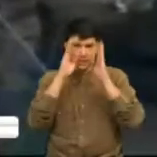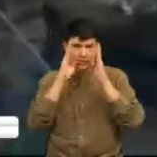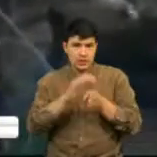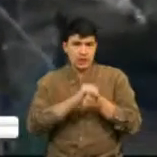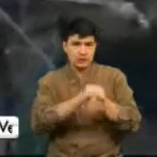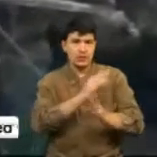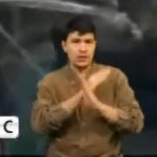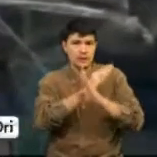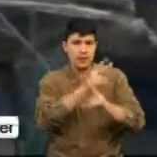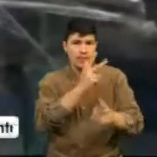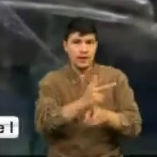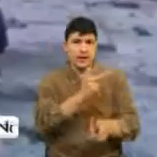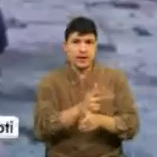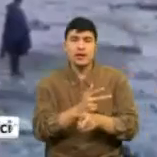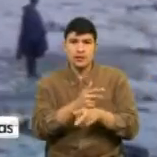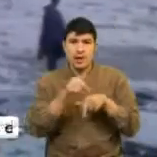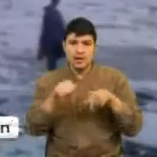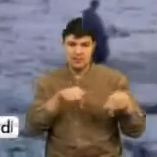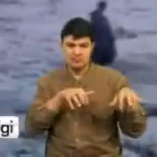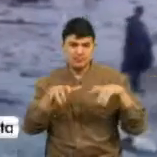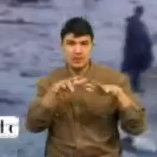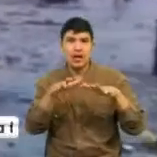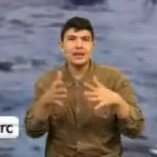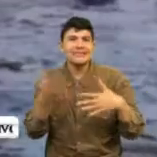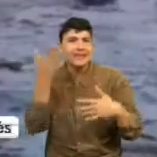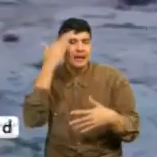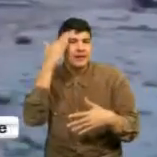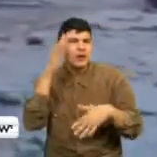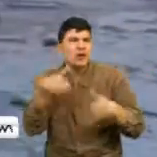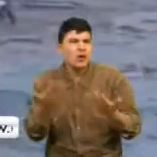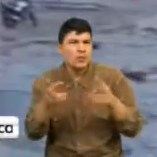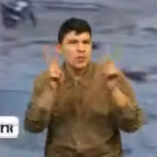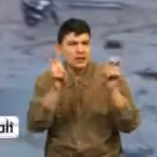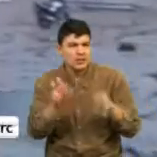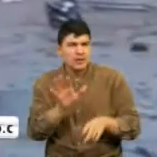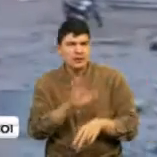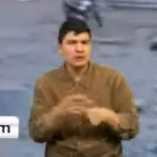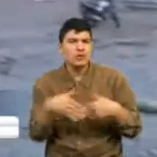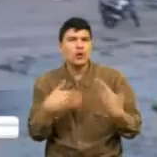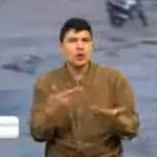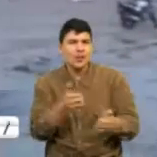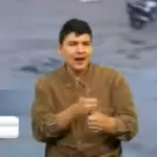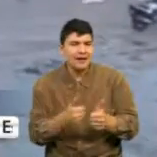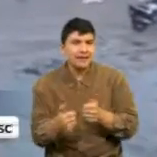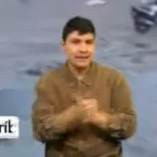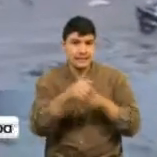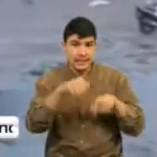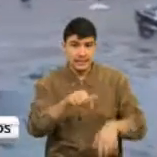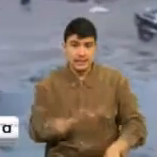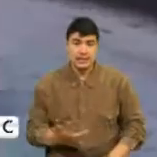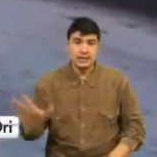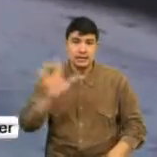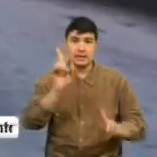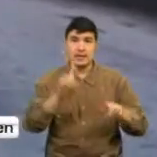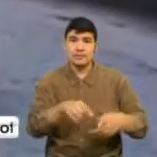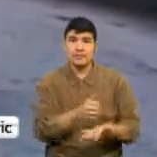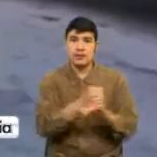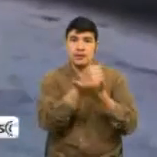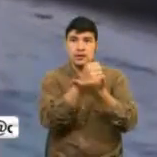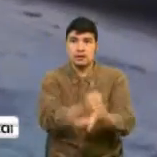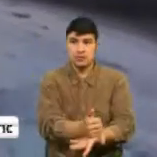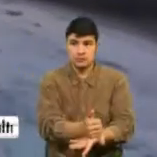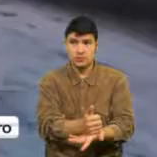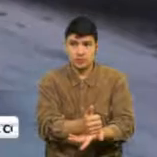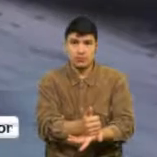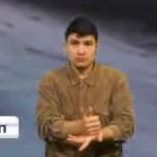gestión del riesgo de desastres para saber qué temas han abordado cómo han avanzado en el departamento y también las ayudas que han